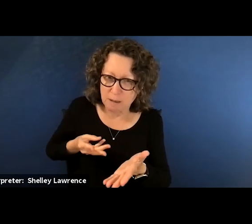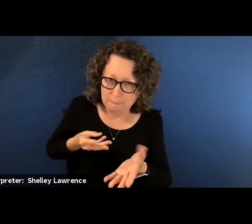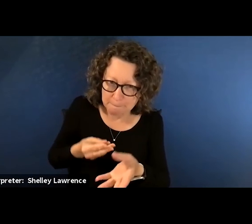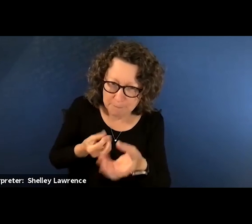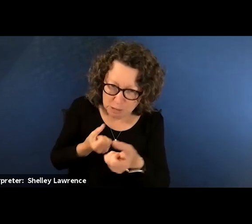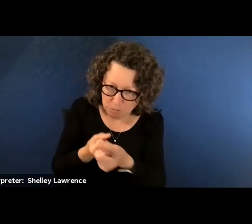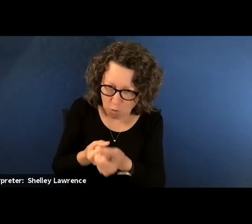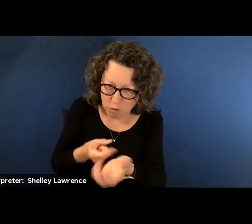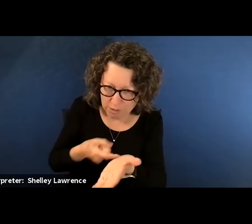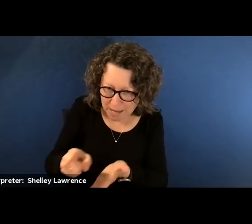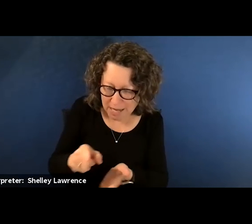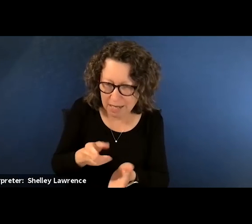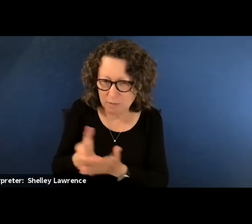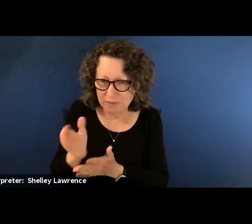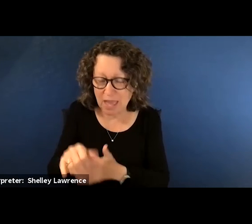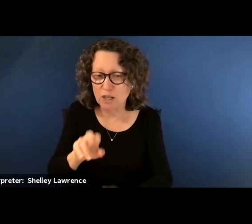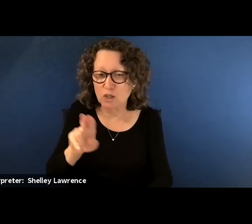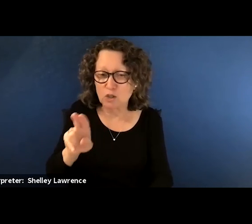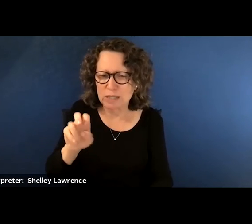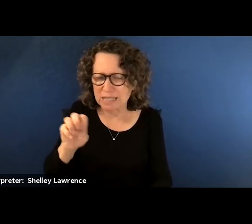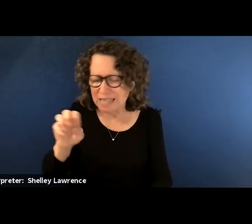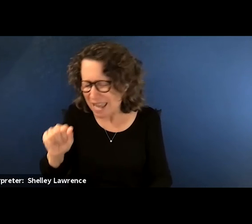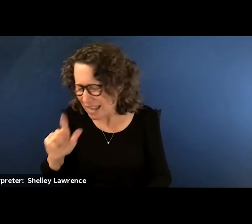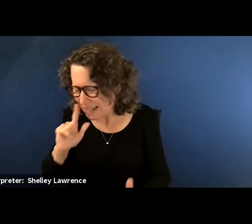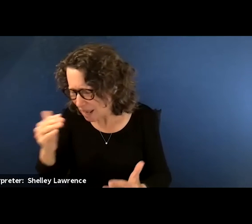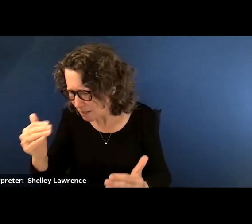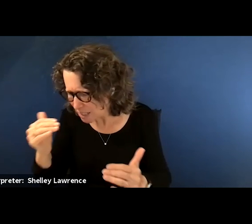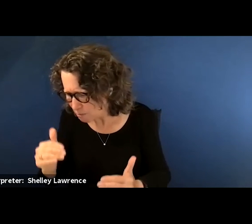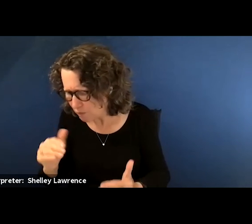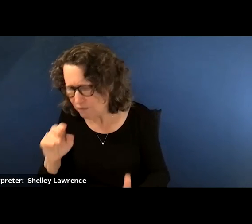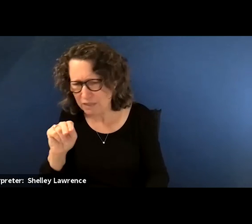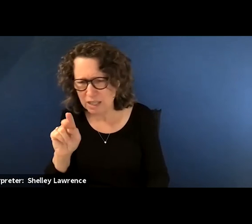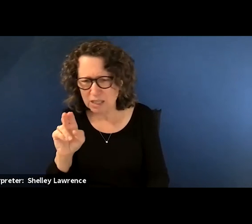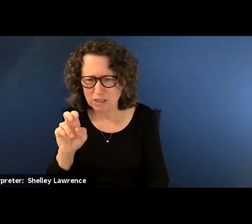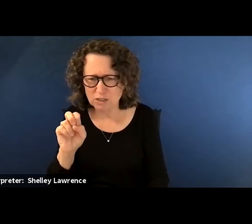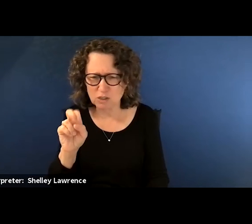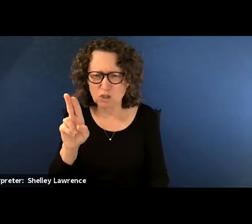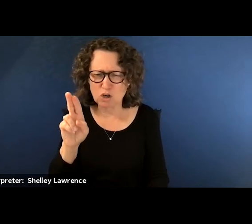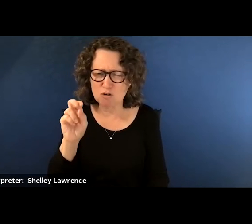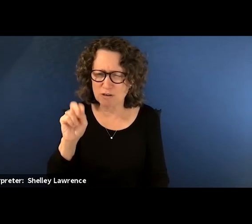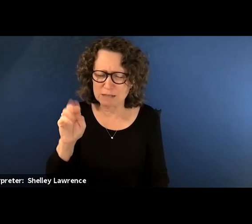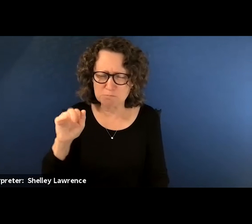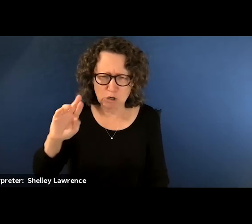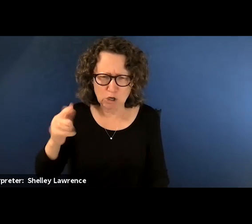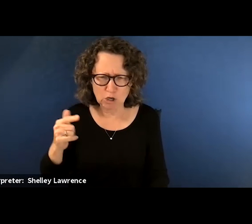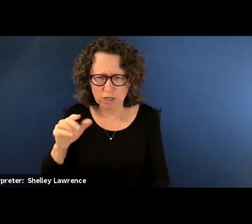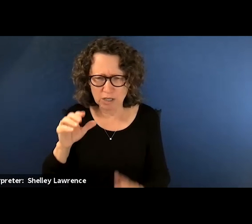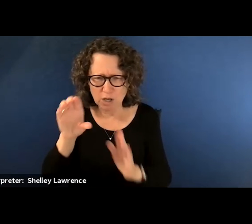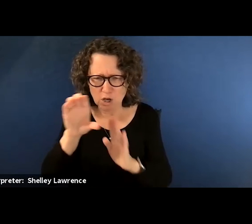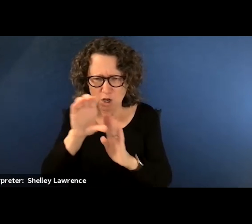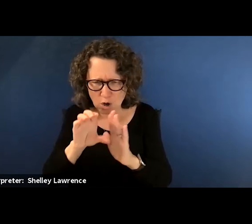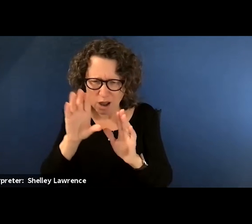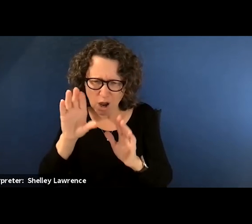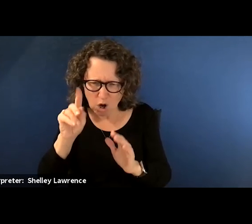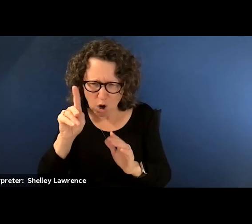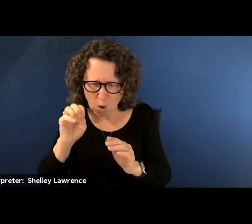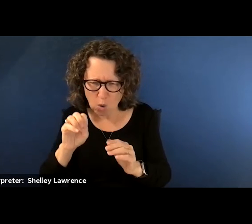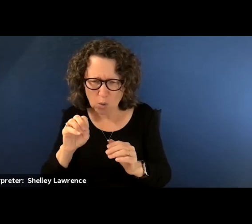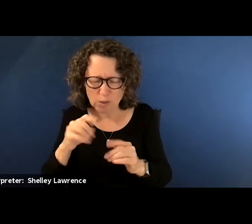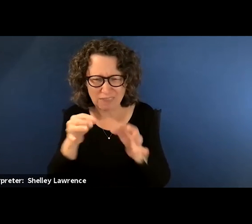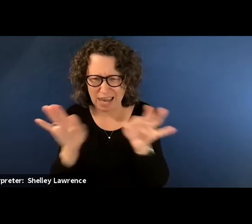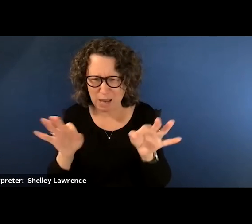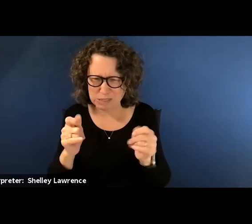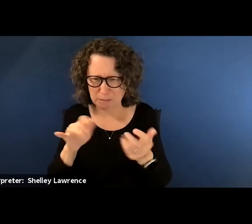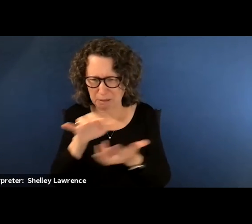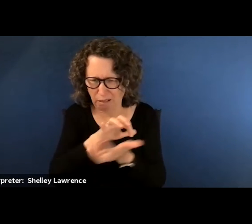por intereses especiales, y ahora sabemos qué significa AUA, pasemos a el código. Es bastante claro